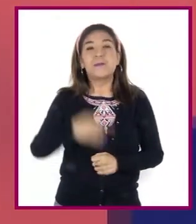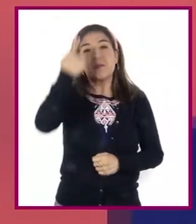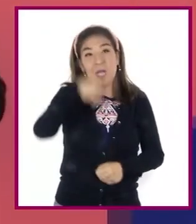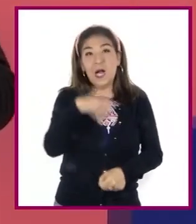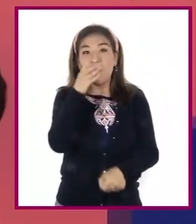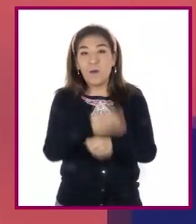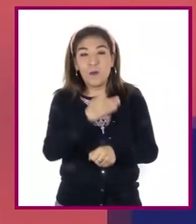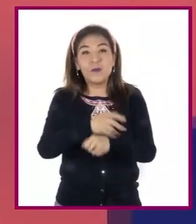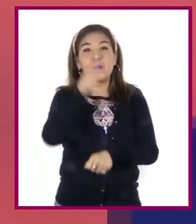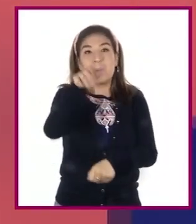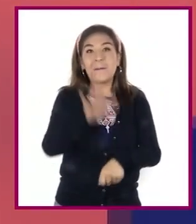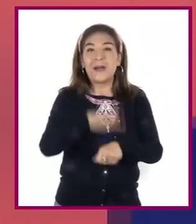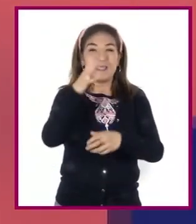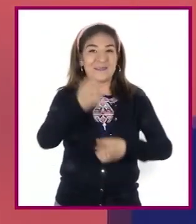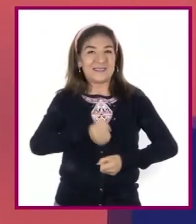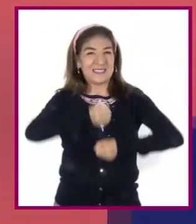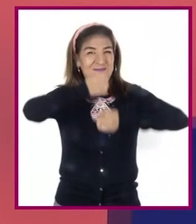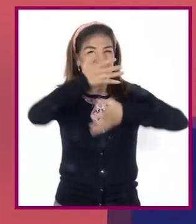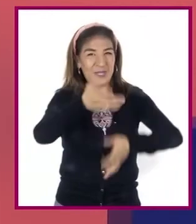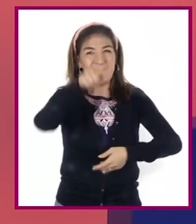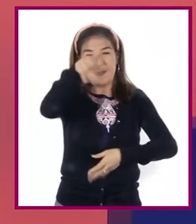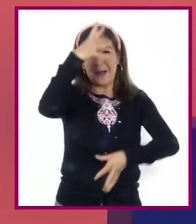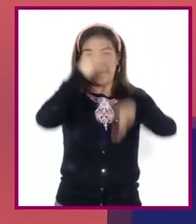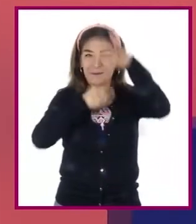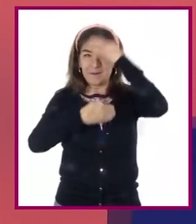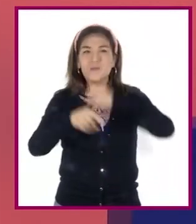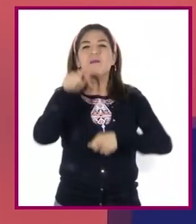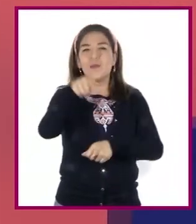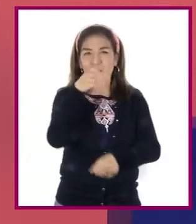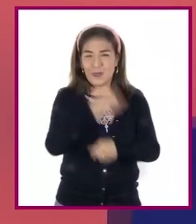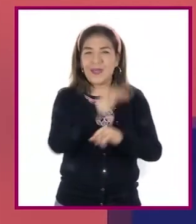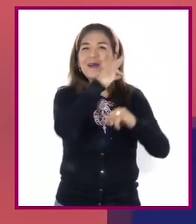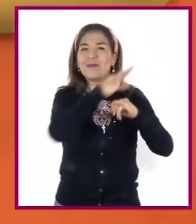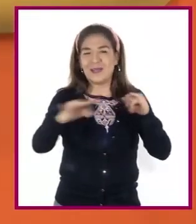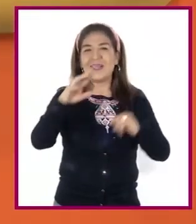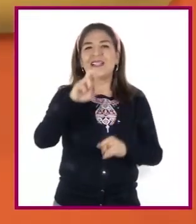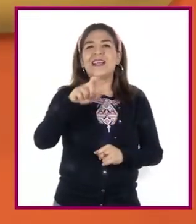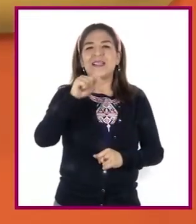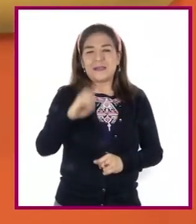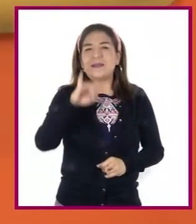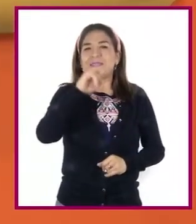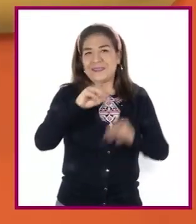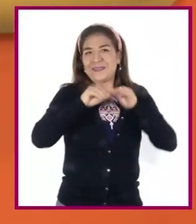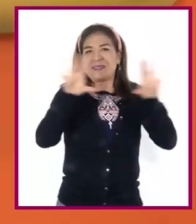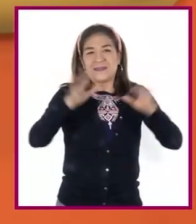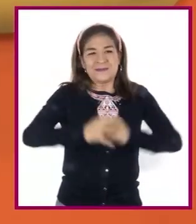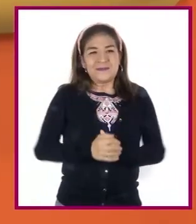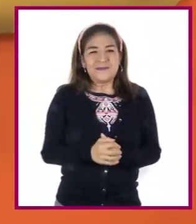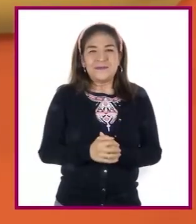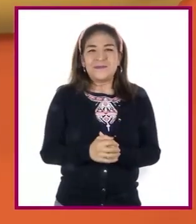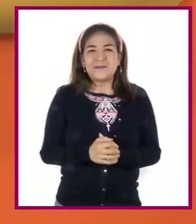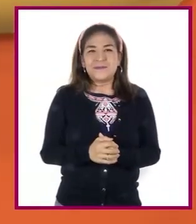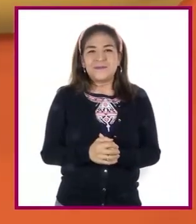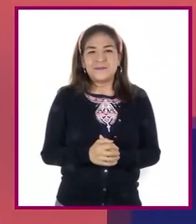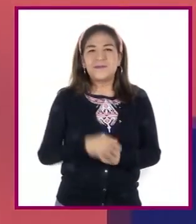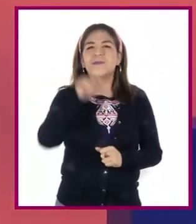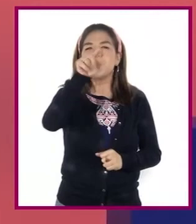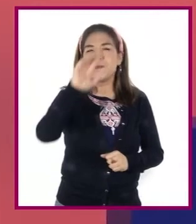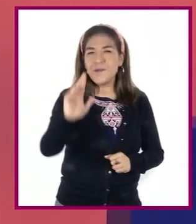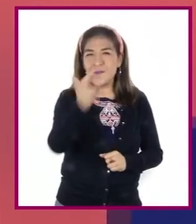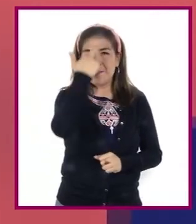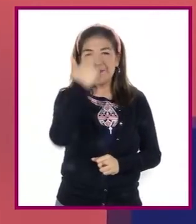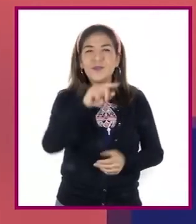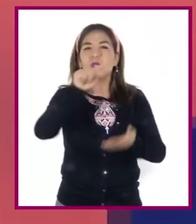alimentar su ímpetu de poetas, ¿qué les parece si hacemos un último reto? ¡Claro que sí, profesora! Recuerden